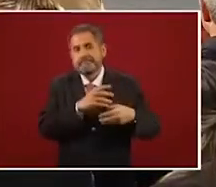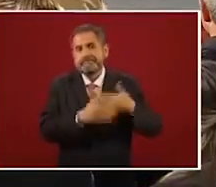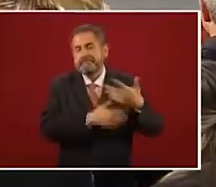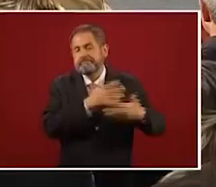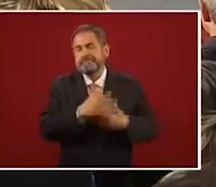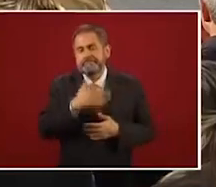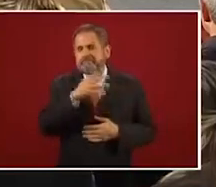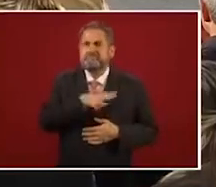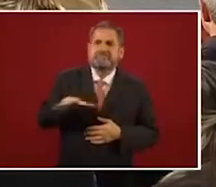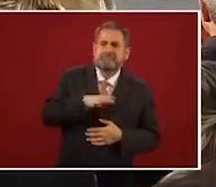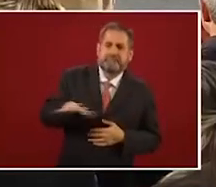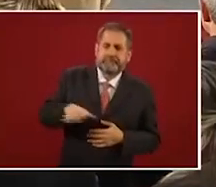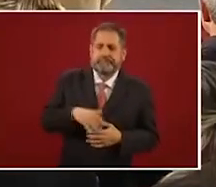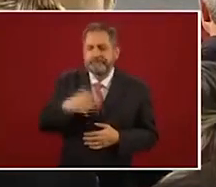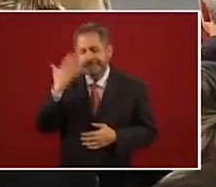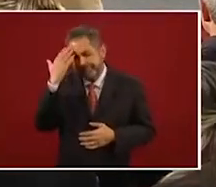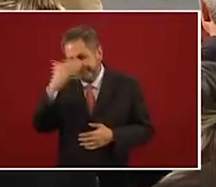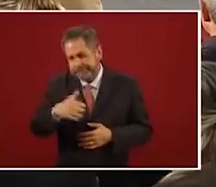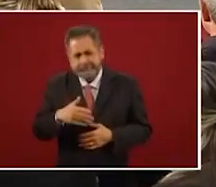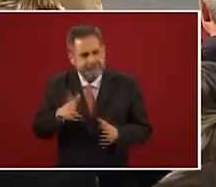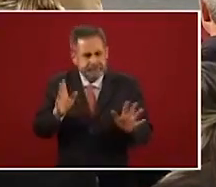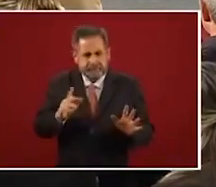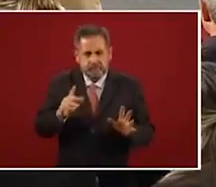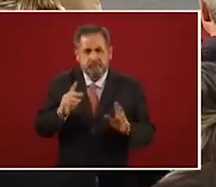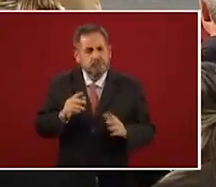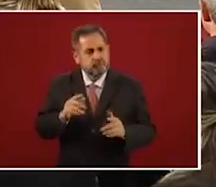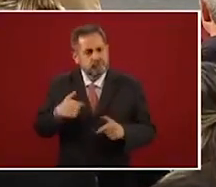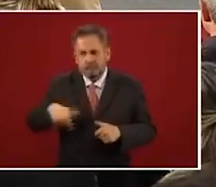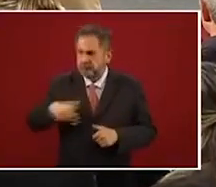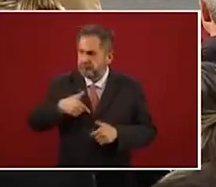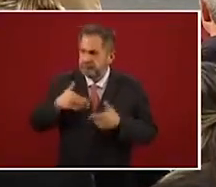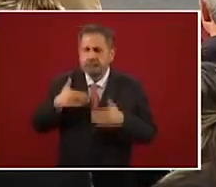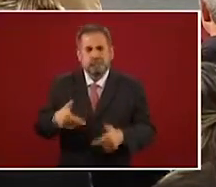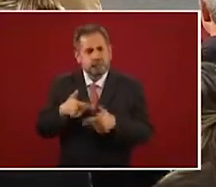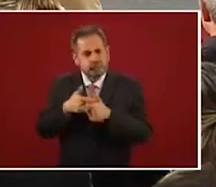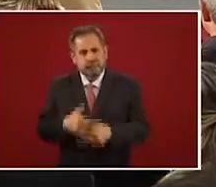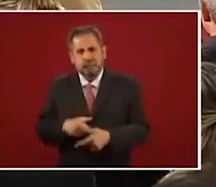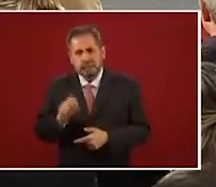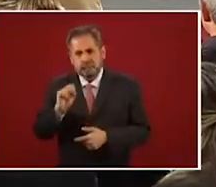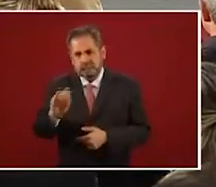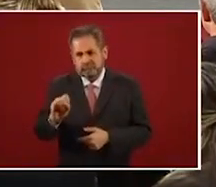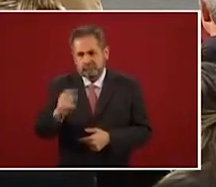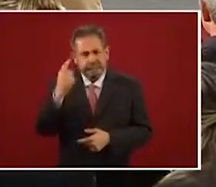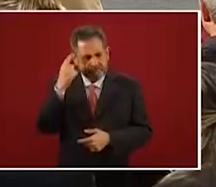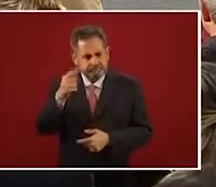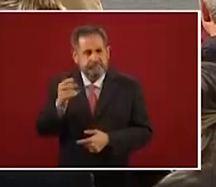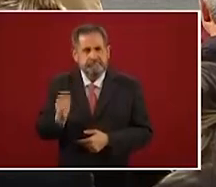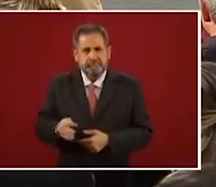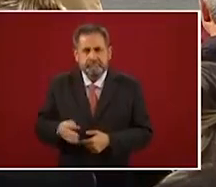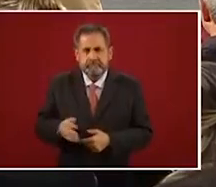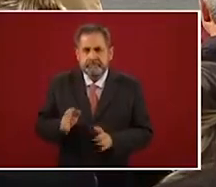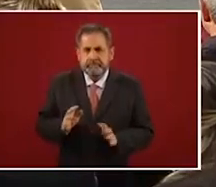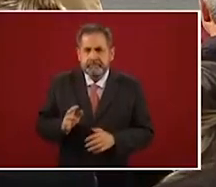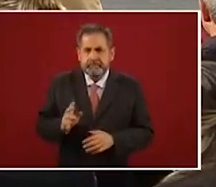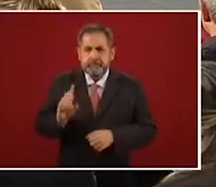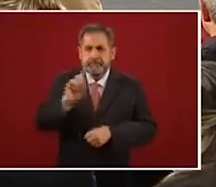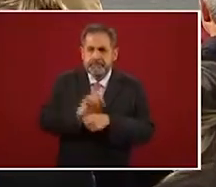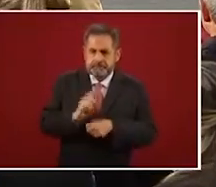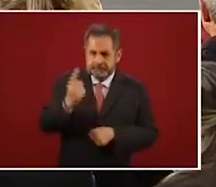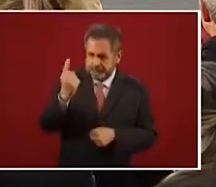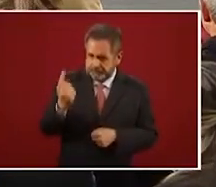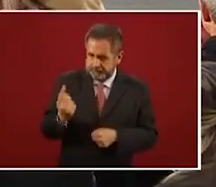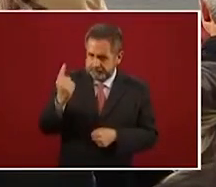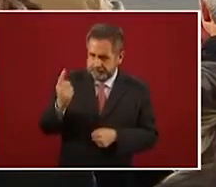estas resistencias, pero estamos dispuestos a que el primero de